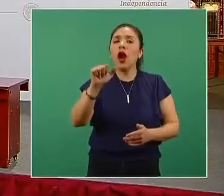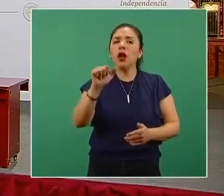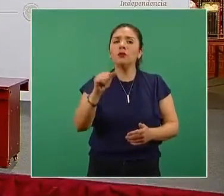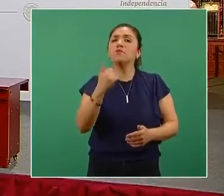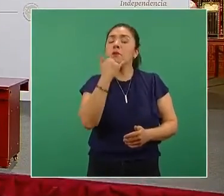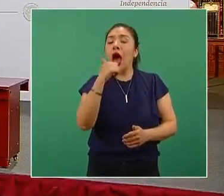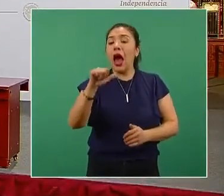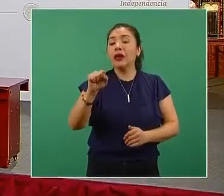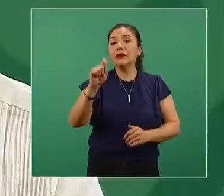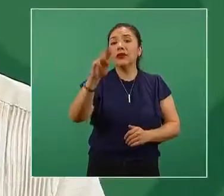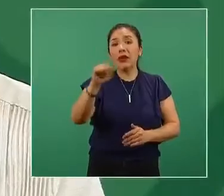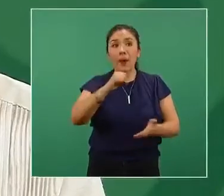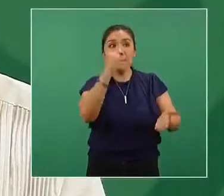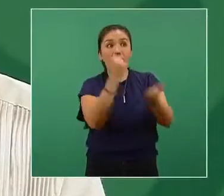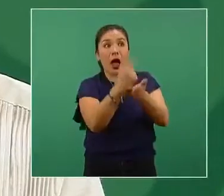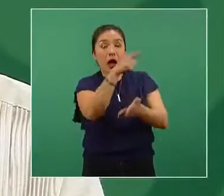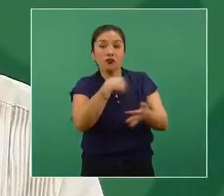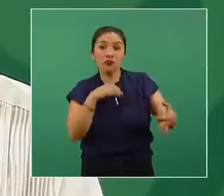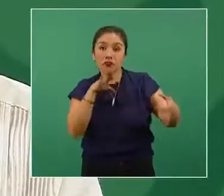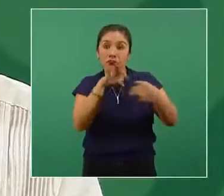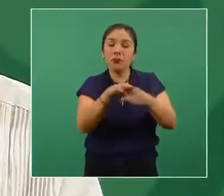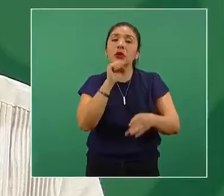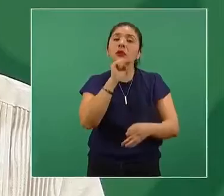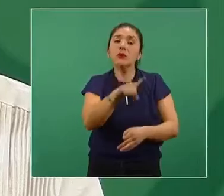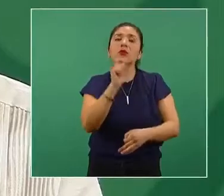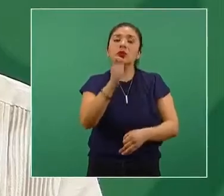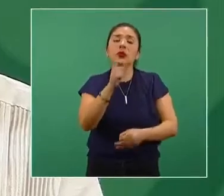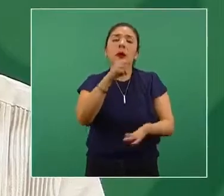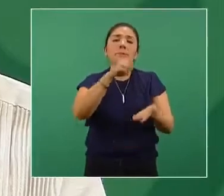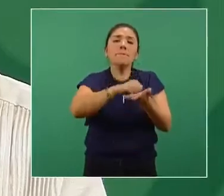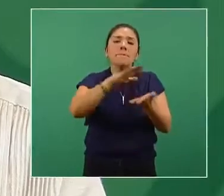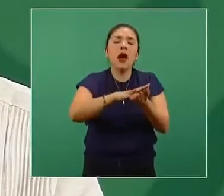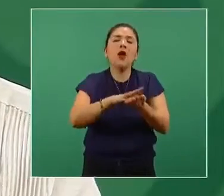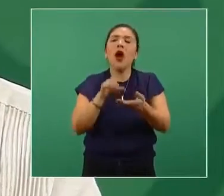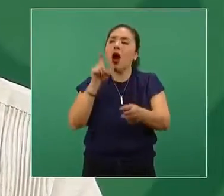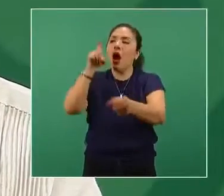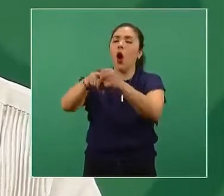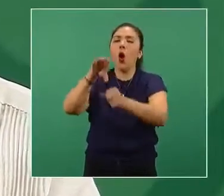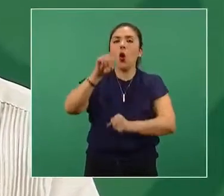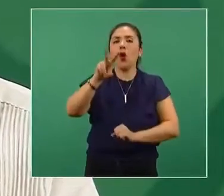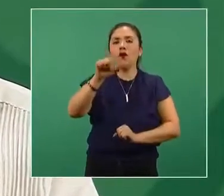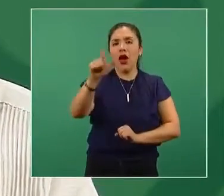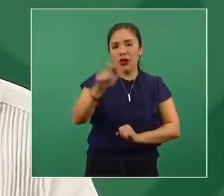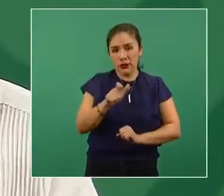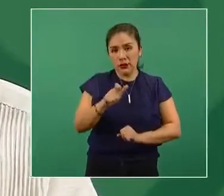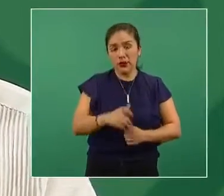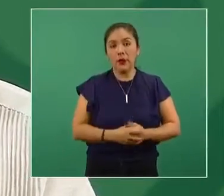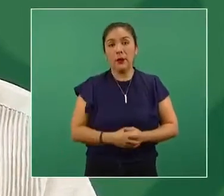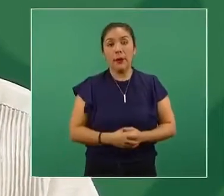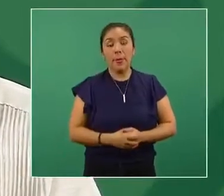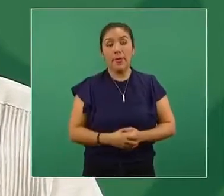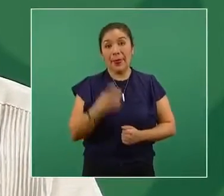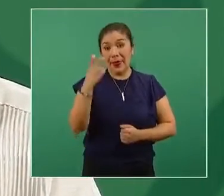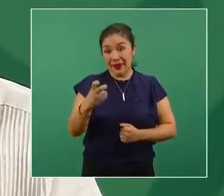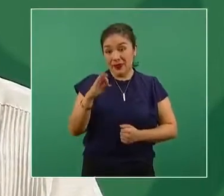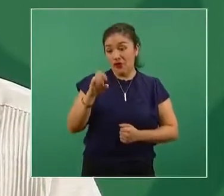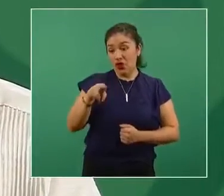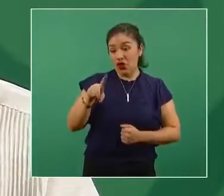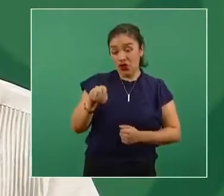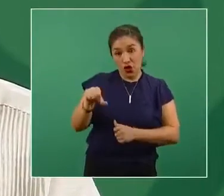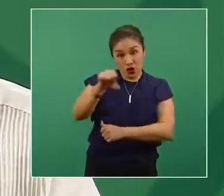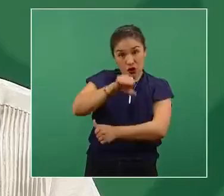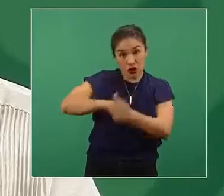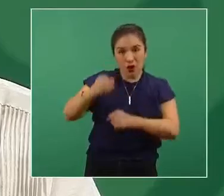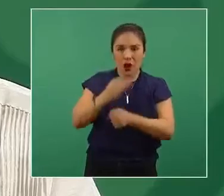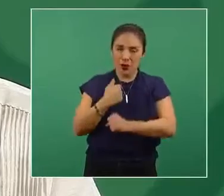vía AstraZeneca, aunque se trata de las vacunas registradas en COVAX. El fondo rotatorio, aquí aprovecho que